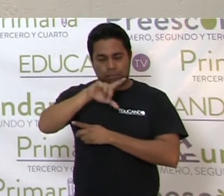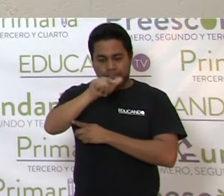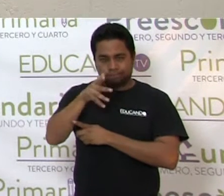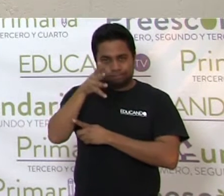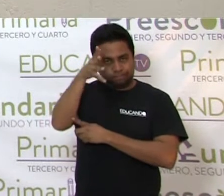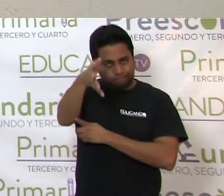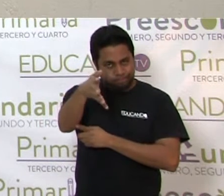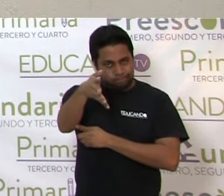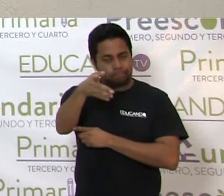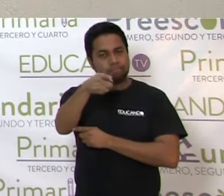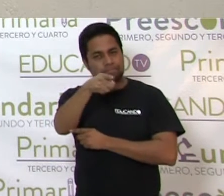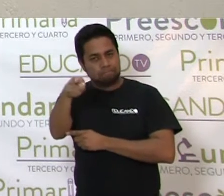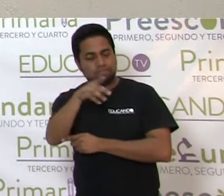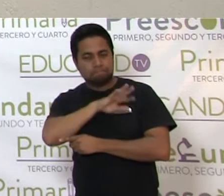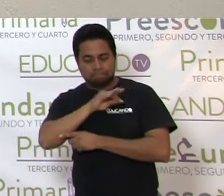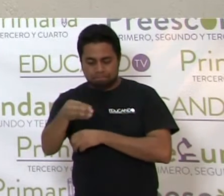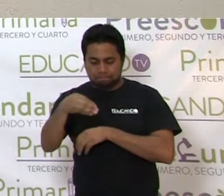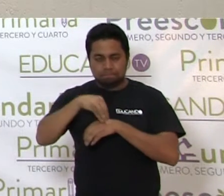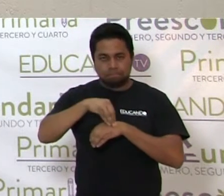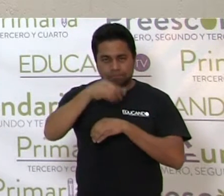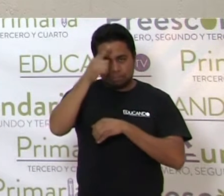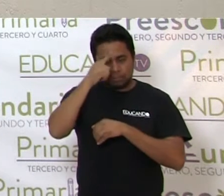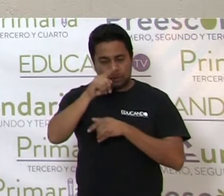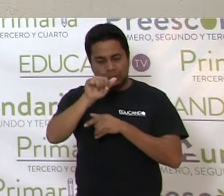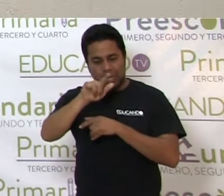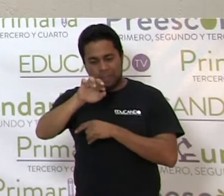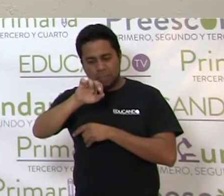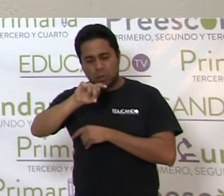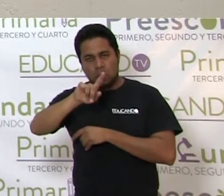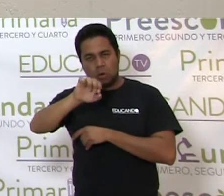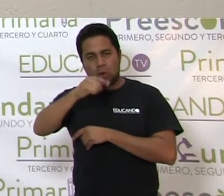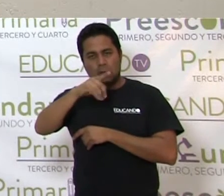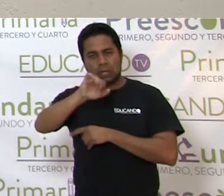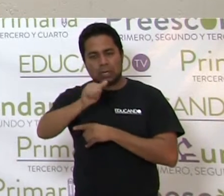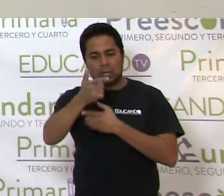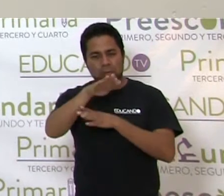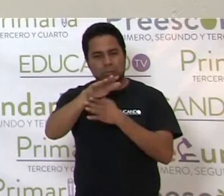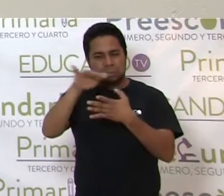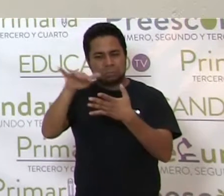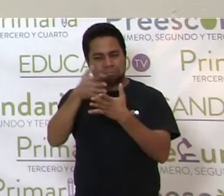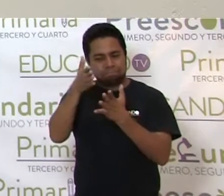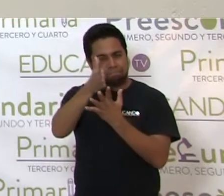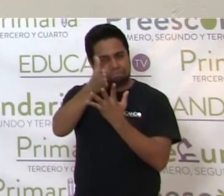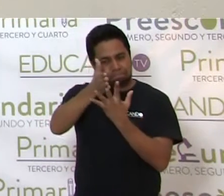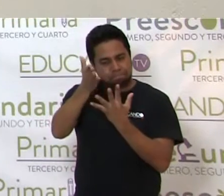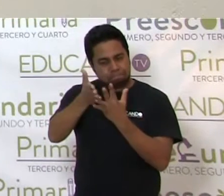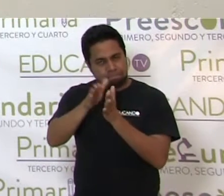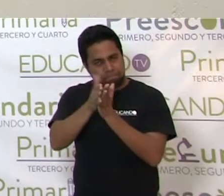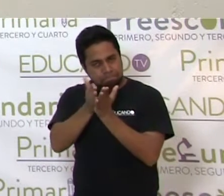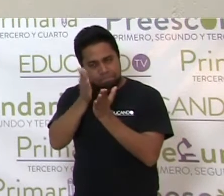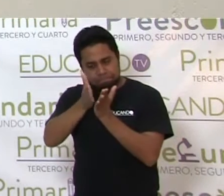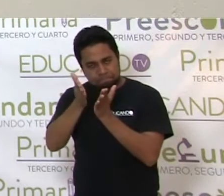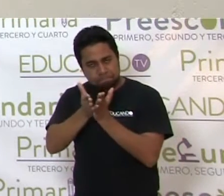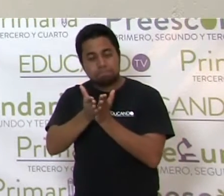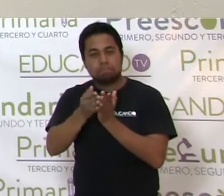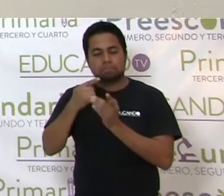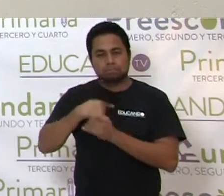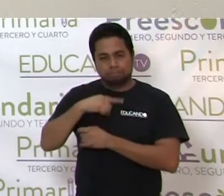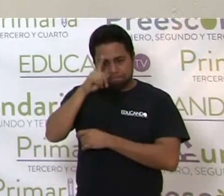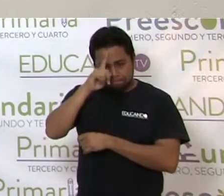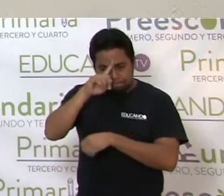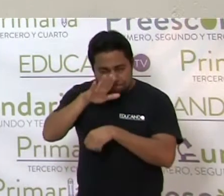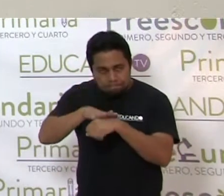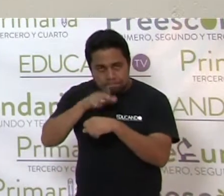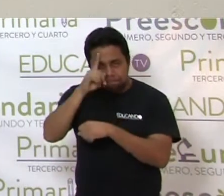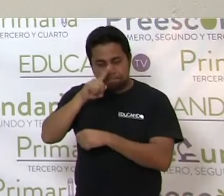posteriormente puedan incorporarlo a una antología literaria. Así que sugiero que este sea el